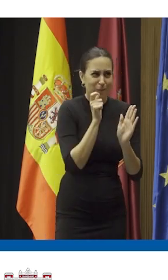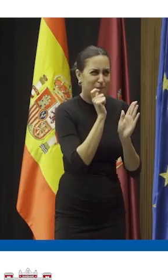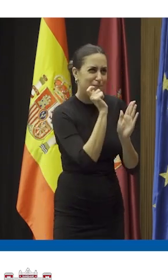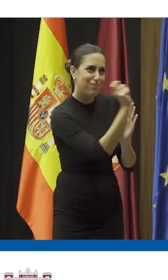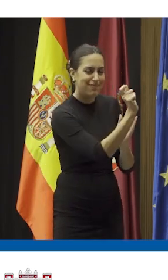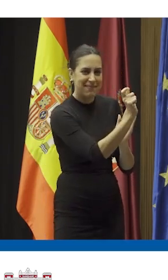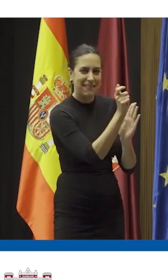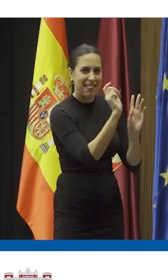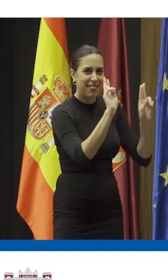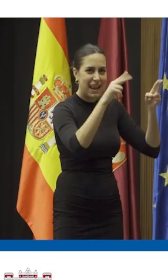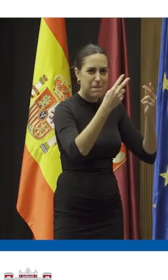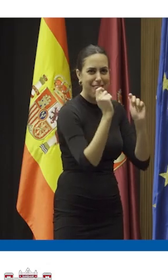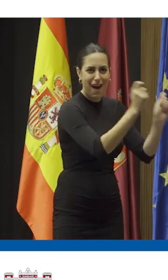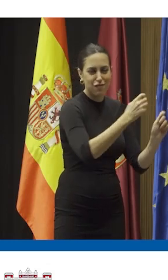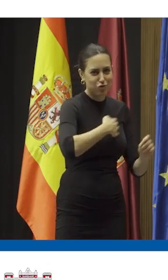Decía